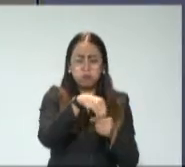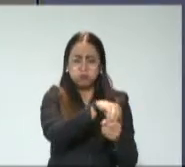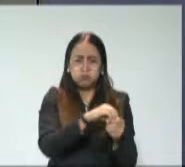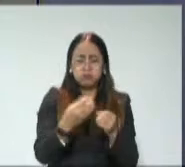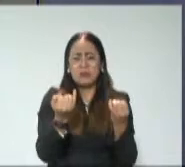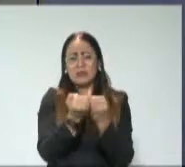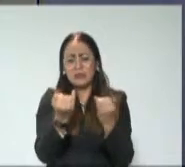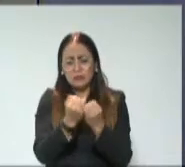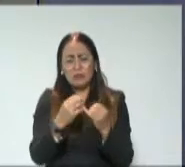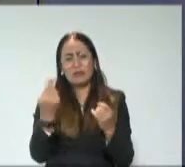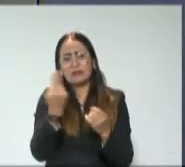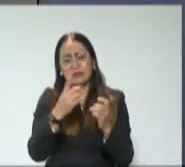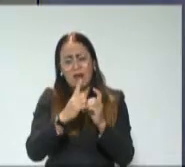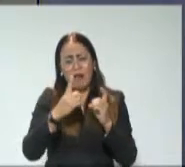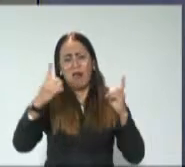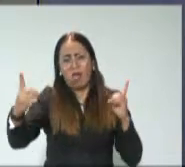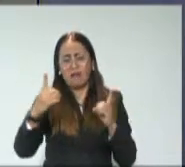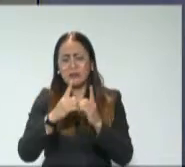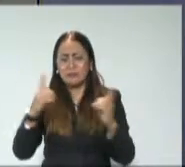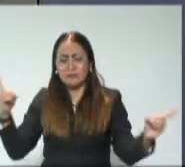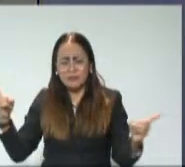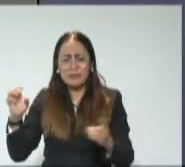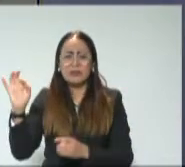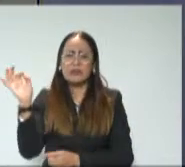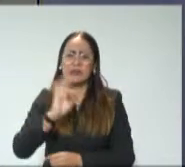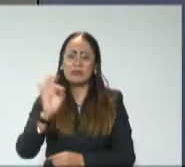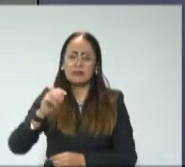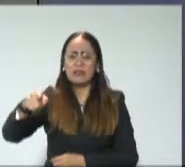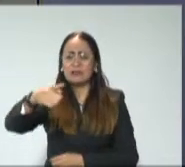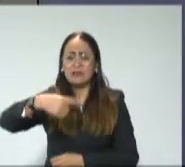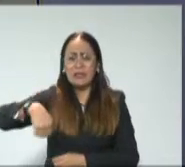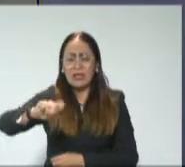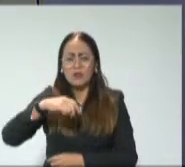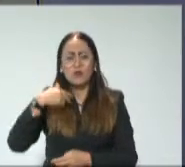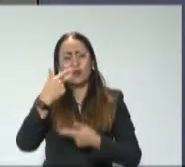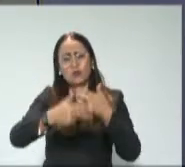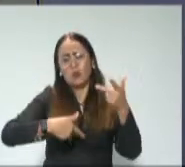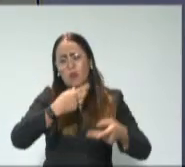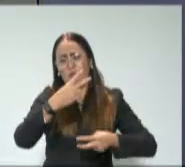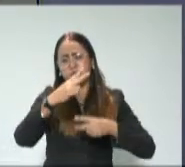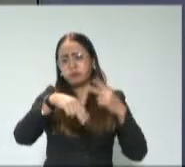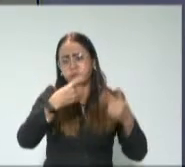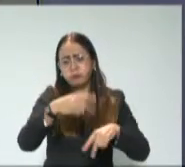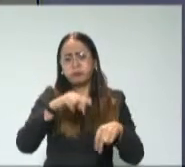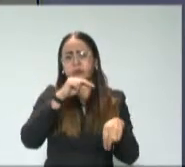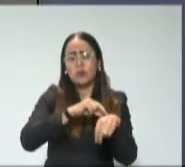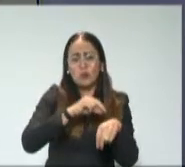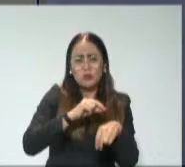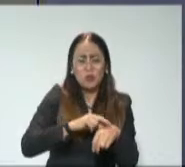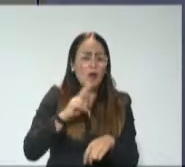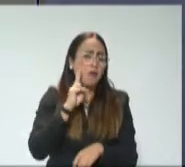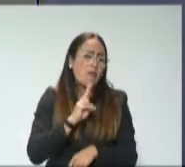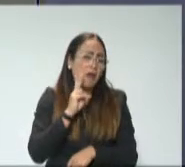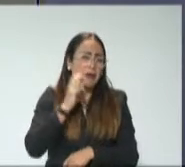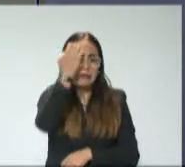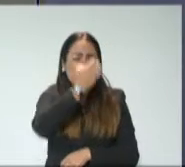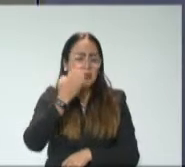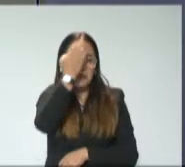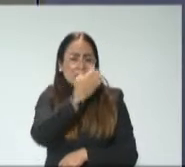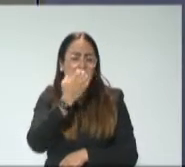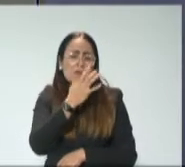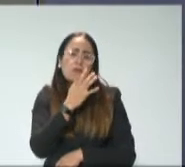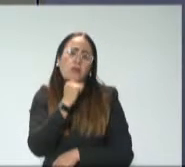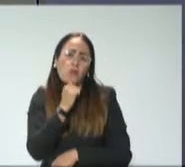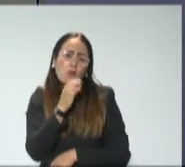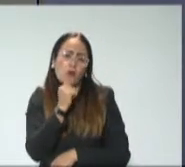contingencias no ha habido necesariamente o posiblemente todos ir al médico ordinariamente a ver cómo amos en otras cosas por esa razón